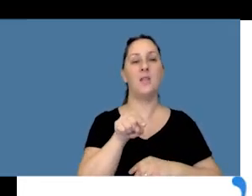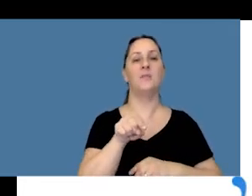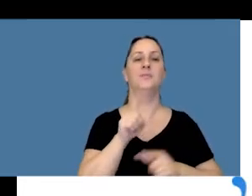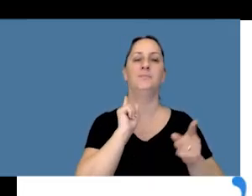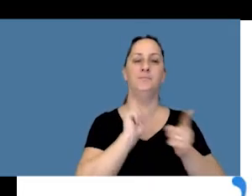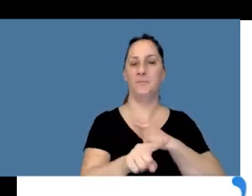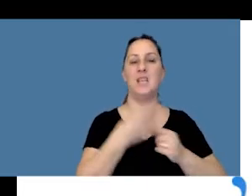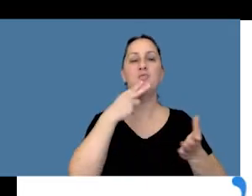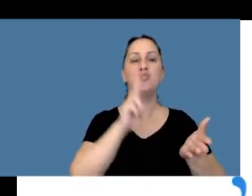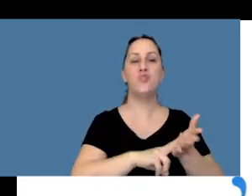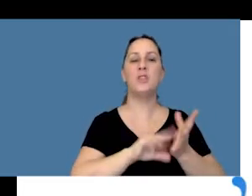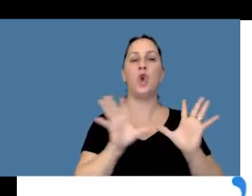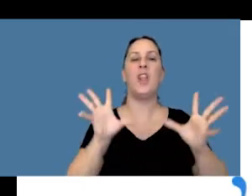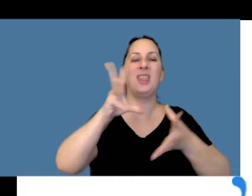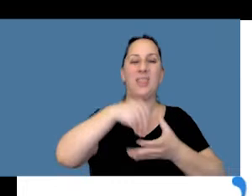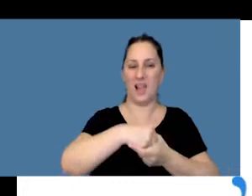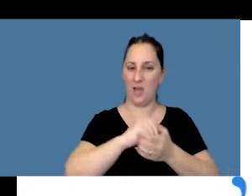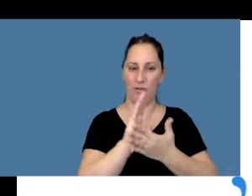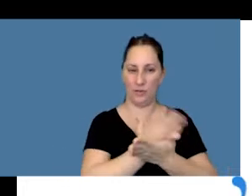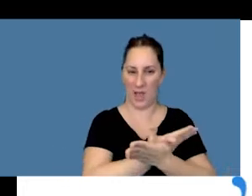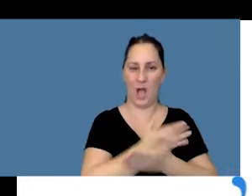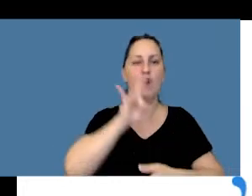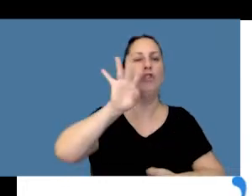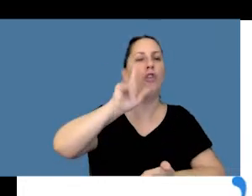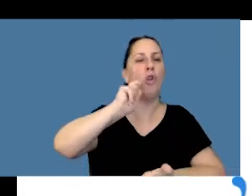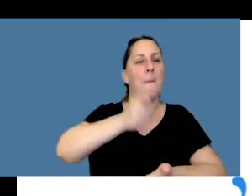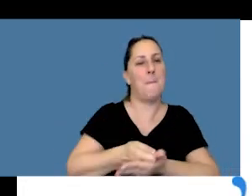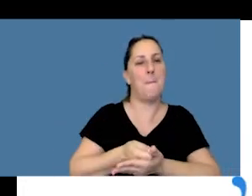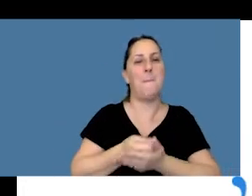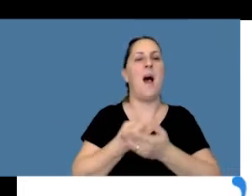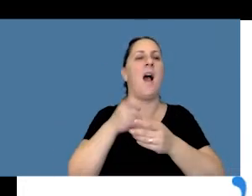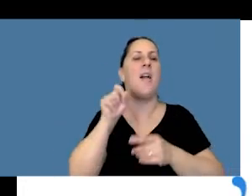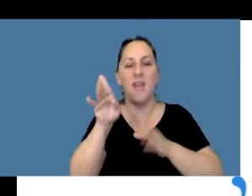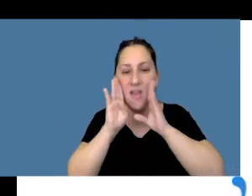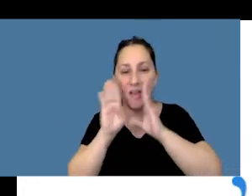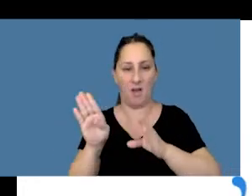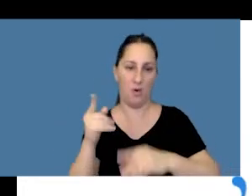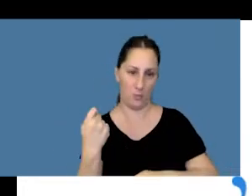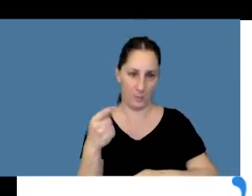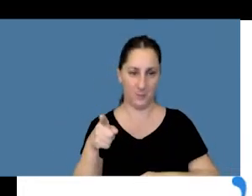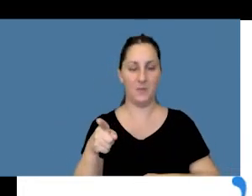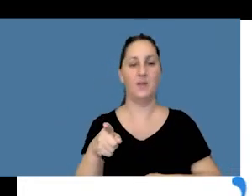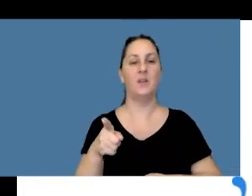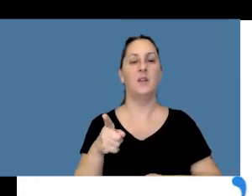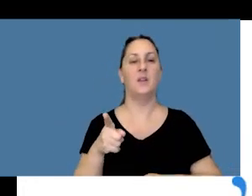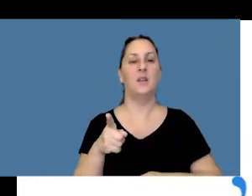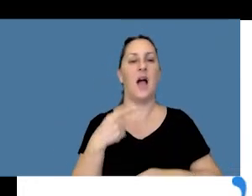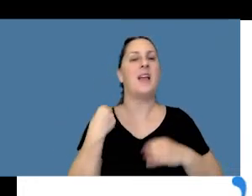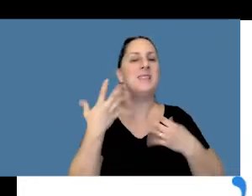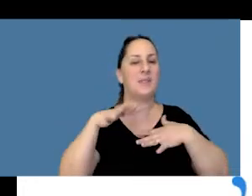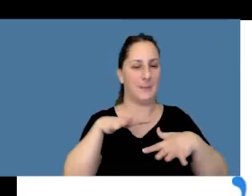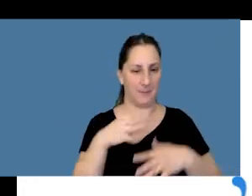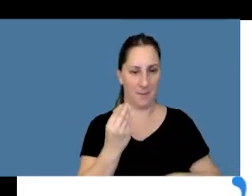impuesto integrado. Solo van a pagar lo que es la prestación previsional. En este caso, ¿qué va a pasar?